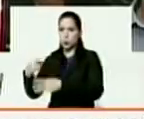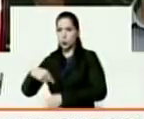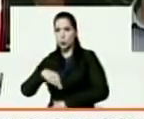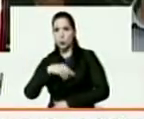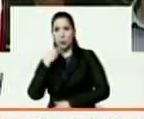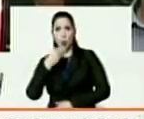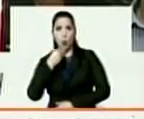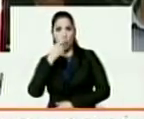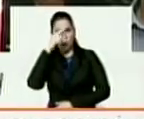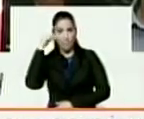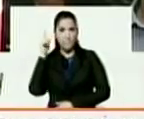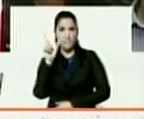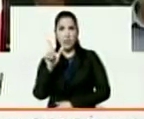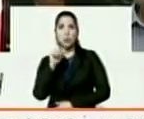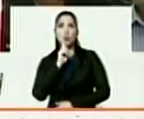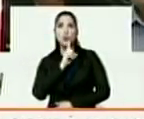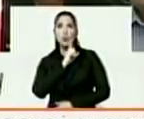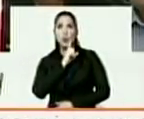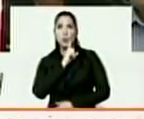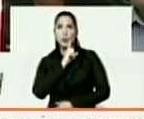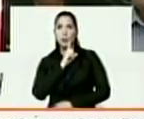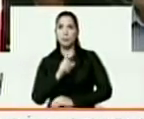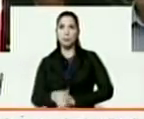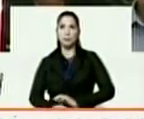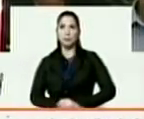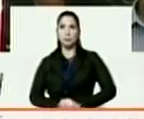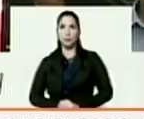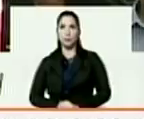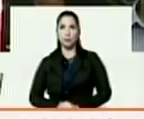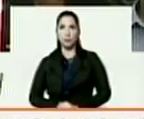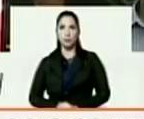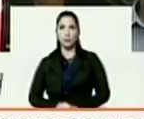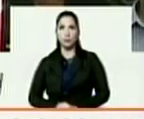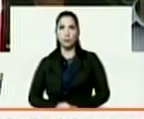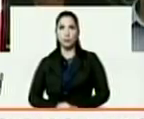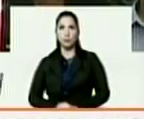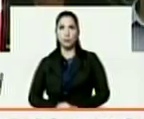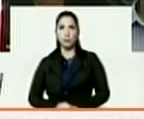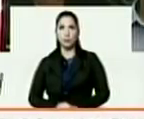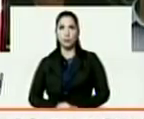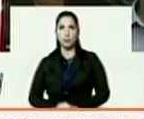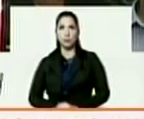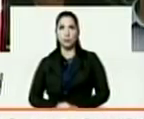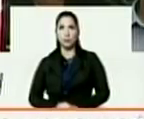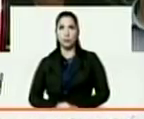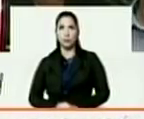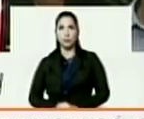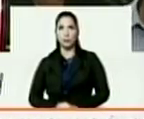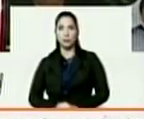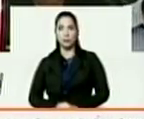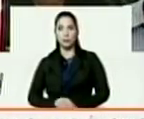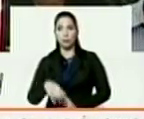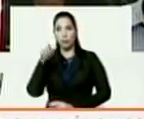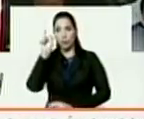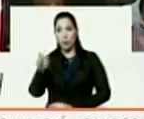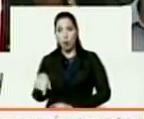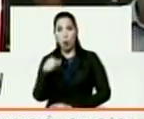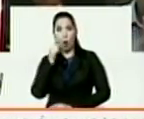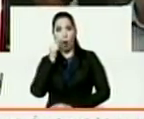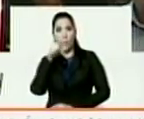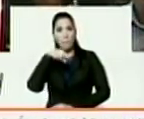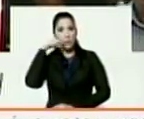sube que recibe el nombre nada más y nada menos de antonio josé de sucre